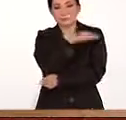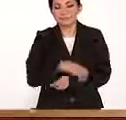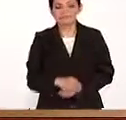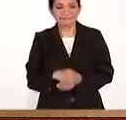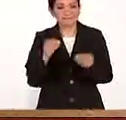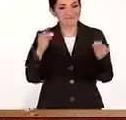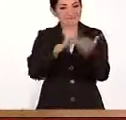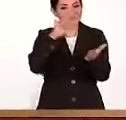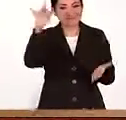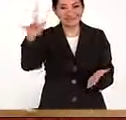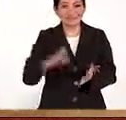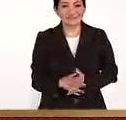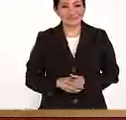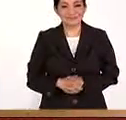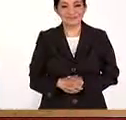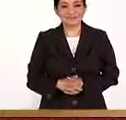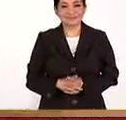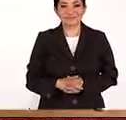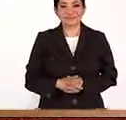gracias gracias gracias desde el excelente día